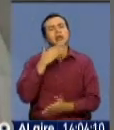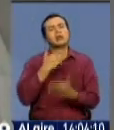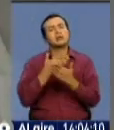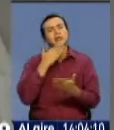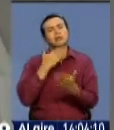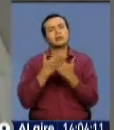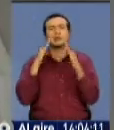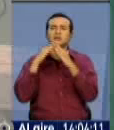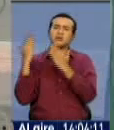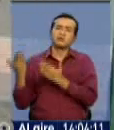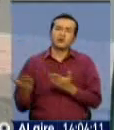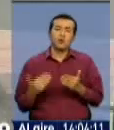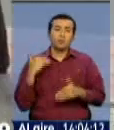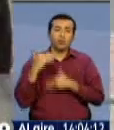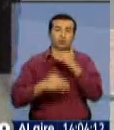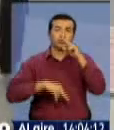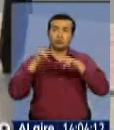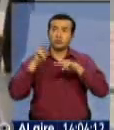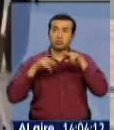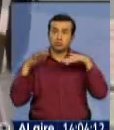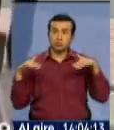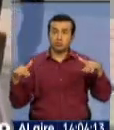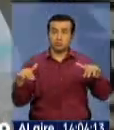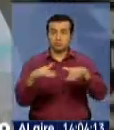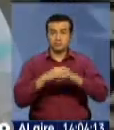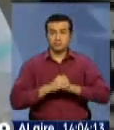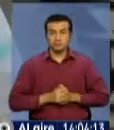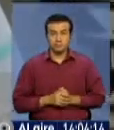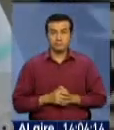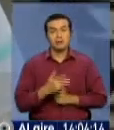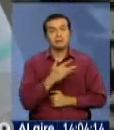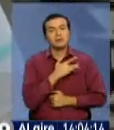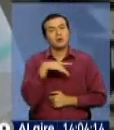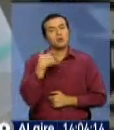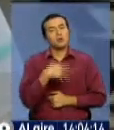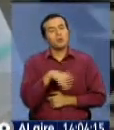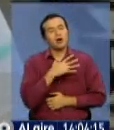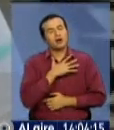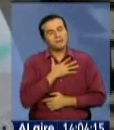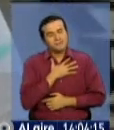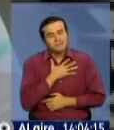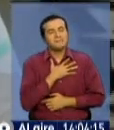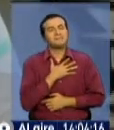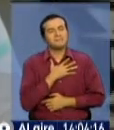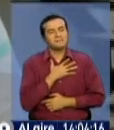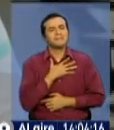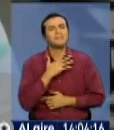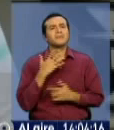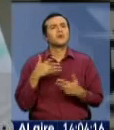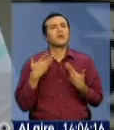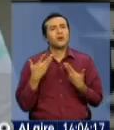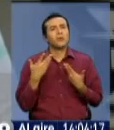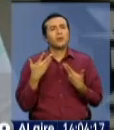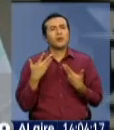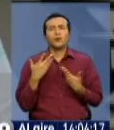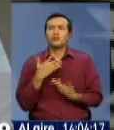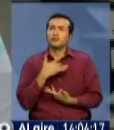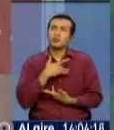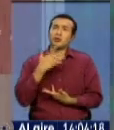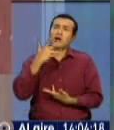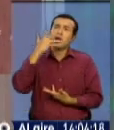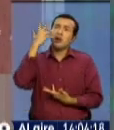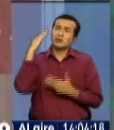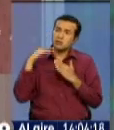recibido viviendas en el proceso de reconstrucción post-terremoto. Me siento de maravilla, créamelo, por la forma y el aspecto que yo